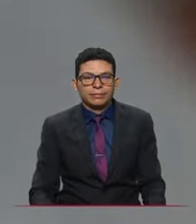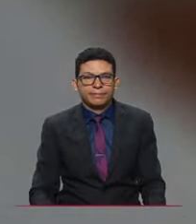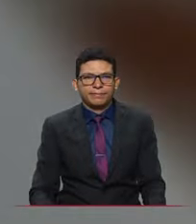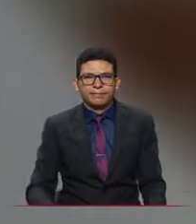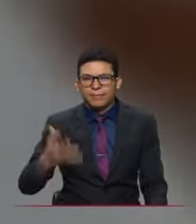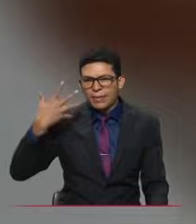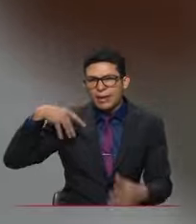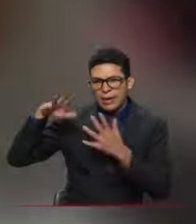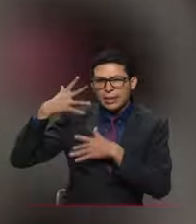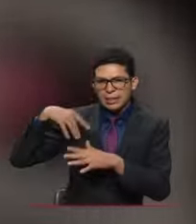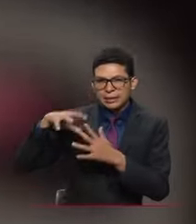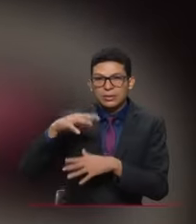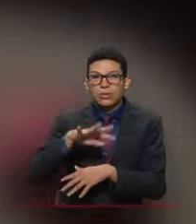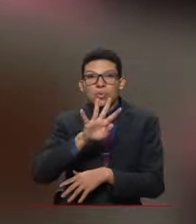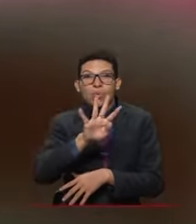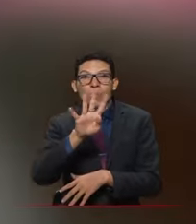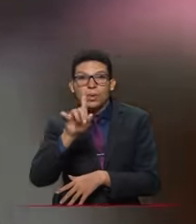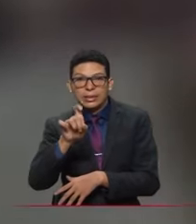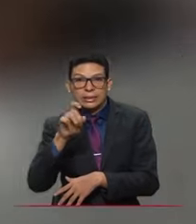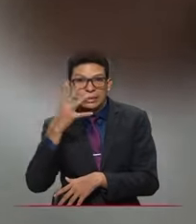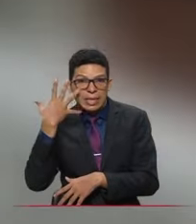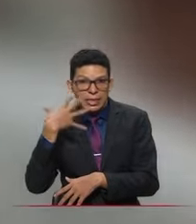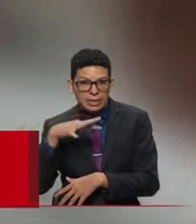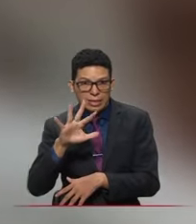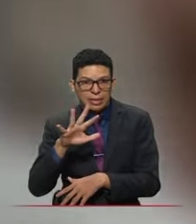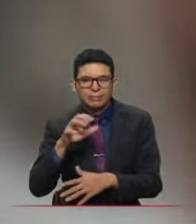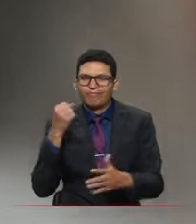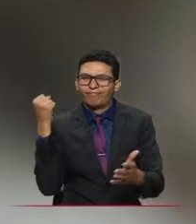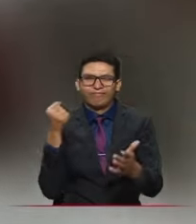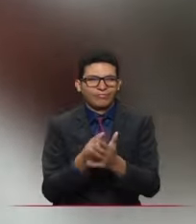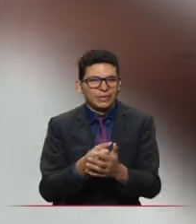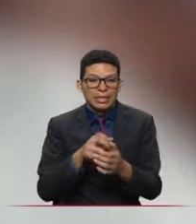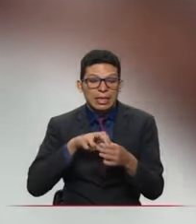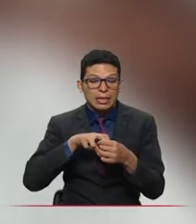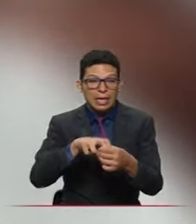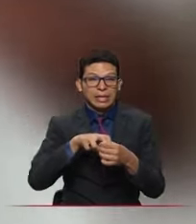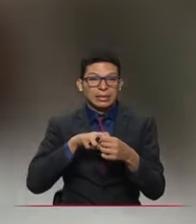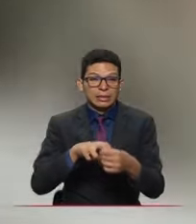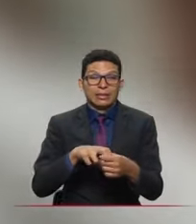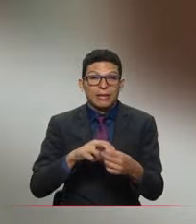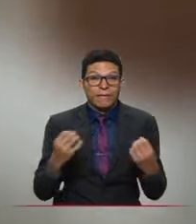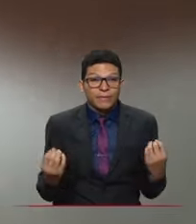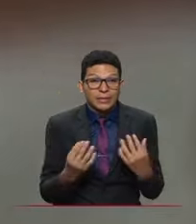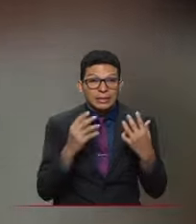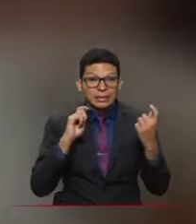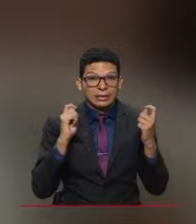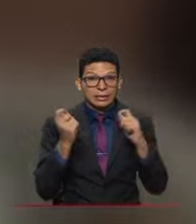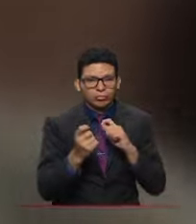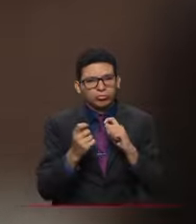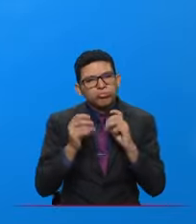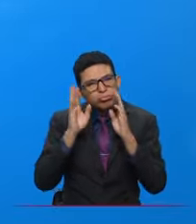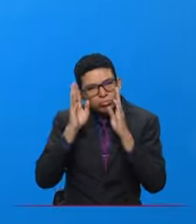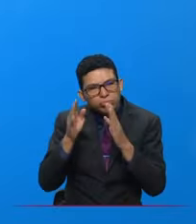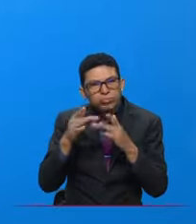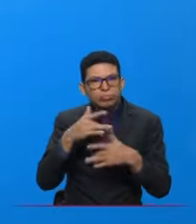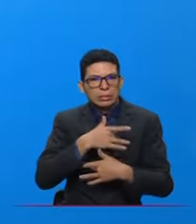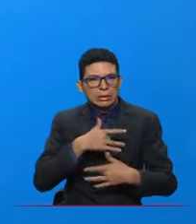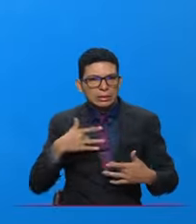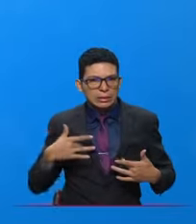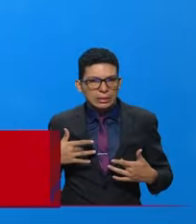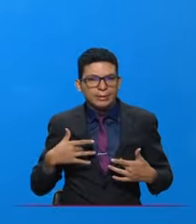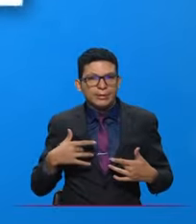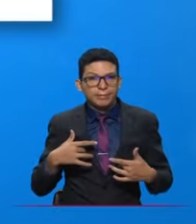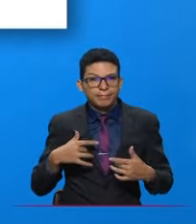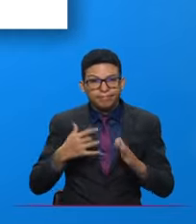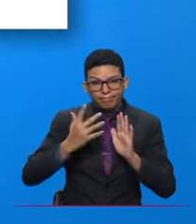Hace 46 días, Laura Elena sufrió un accidente de tránsito que le cambió la vida y aunque ha recibido atención médica, su